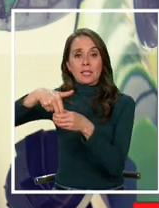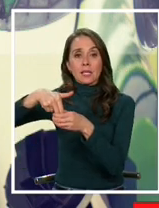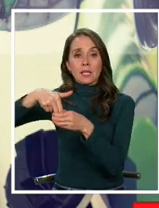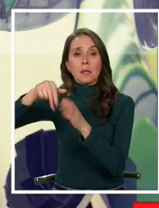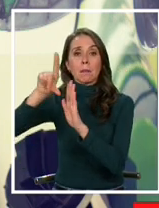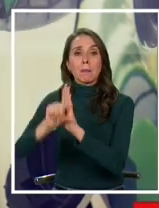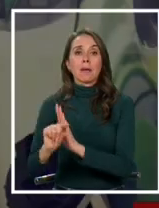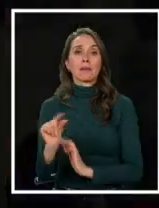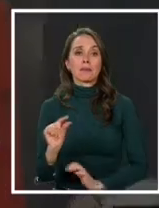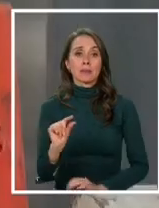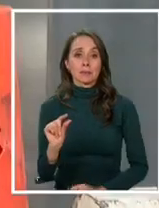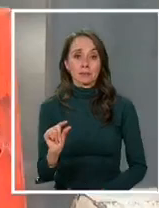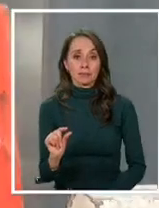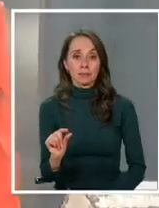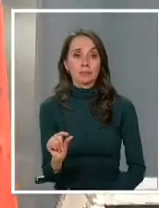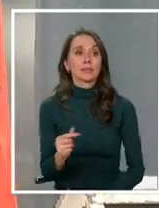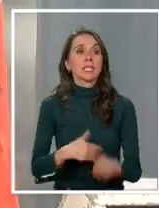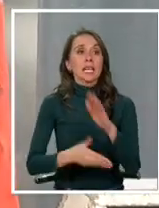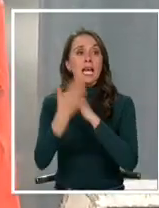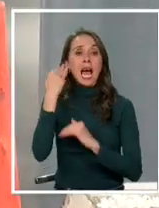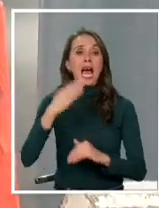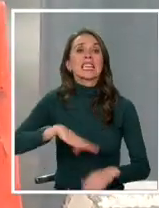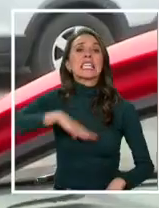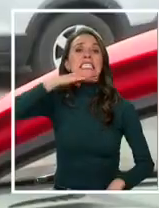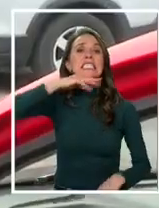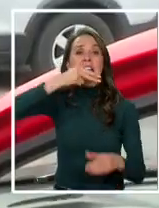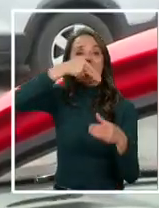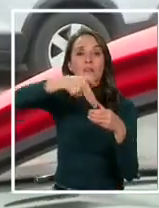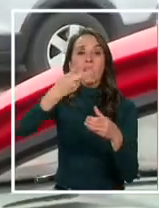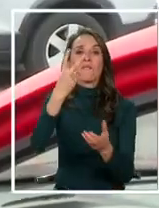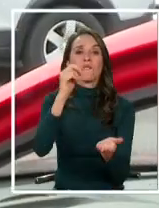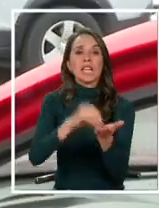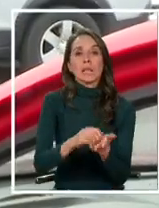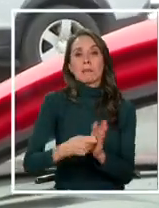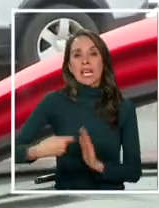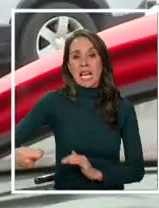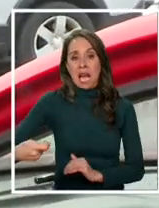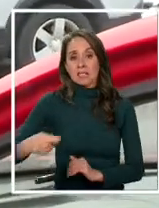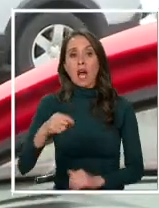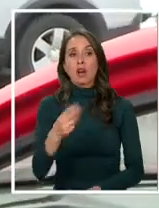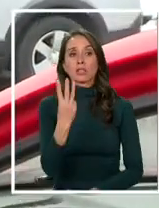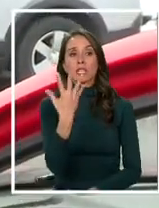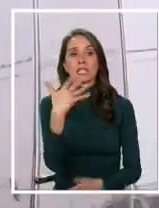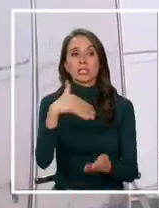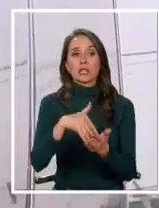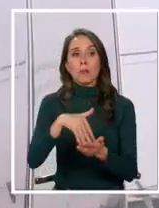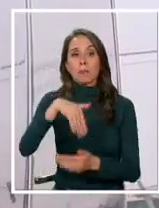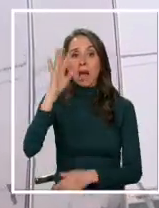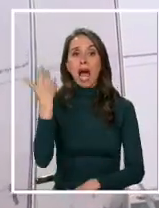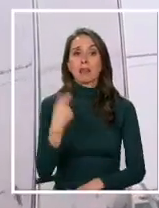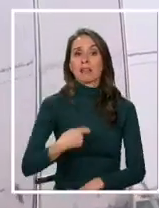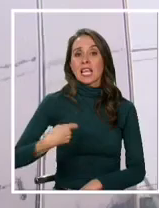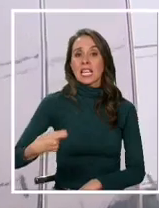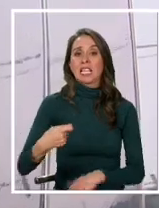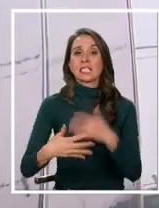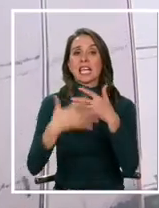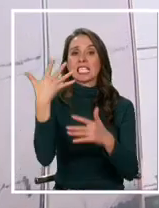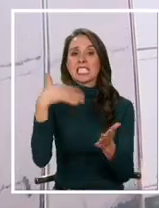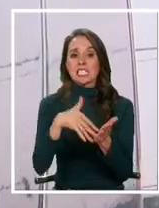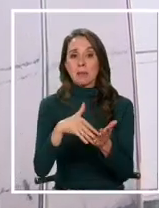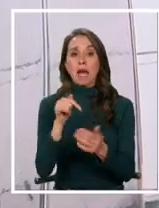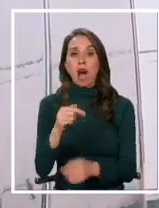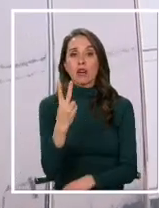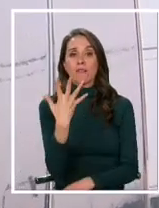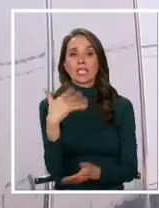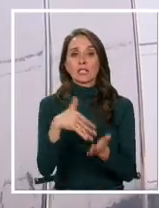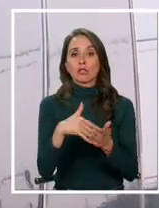más económica antes lo llenaba con 20 Ahora yo creo que estoy sobre 35 para llenarlo antes gastaba 15,000 pes hoy